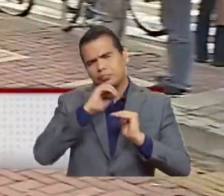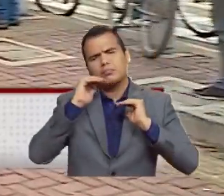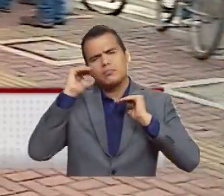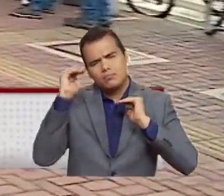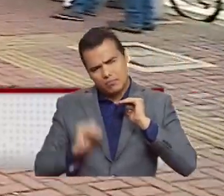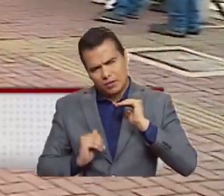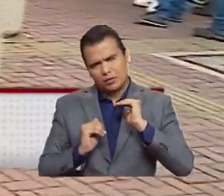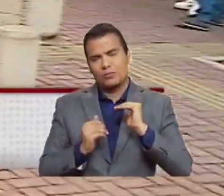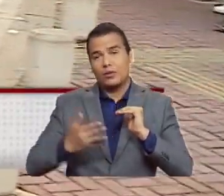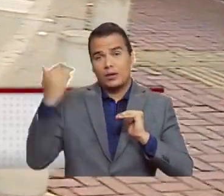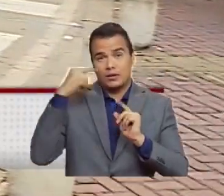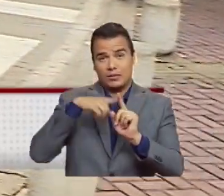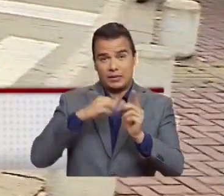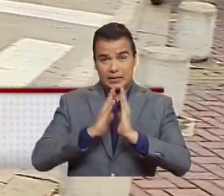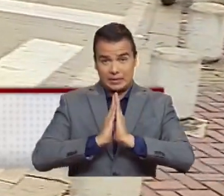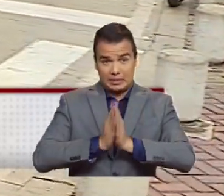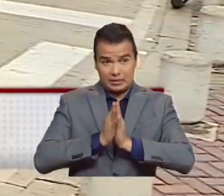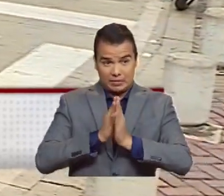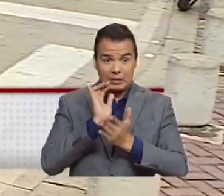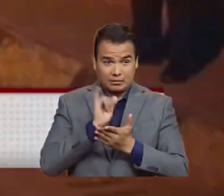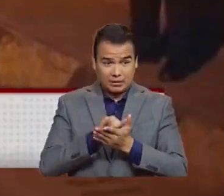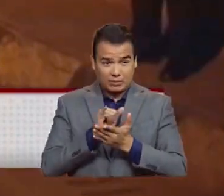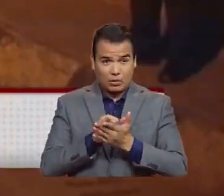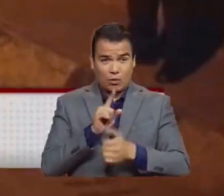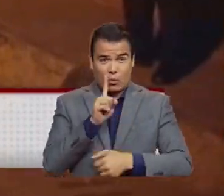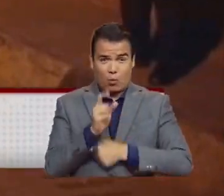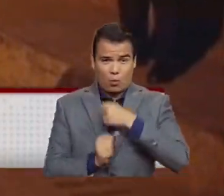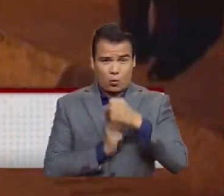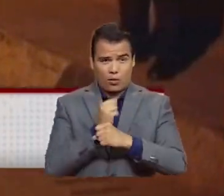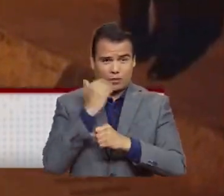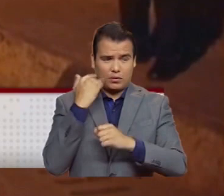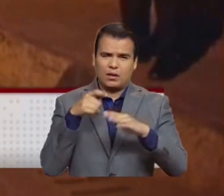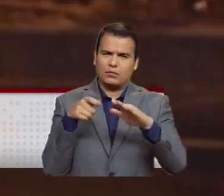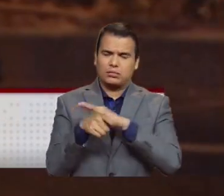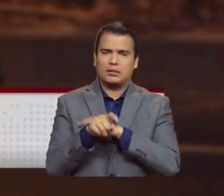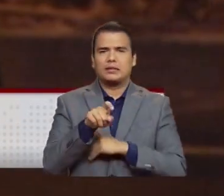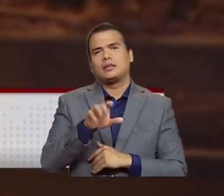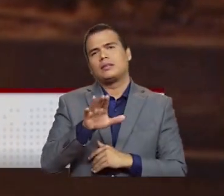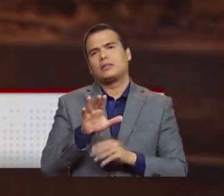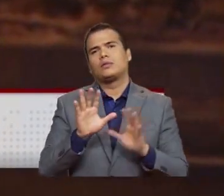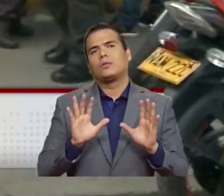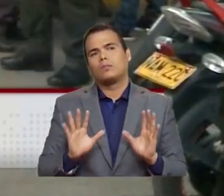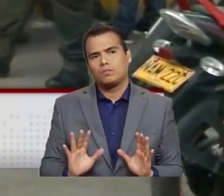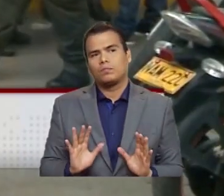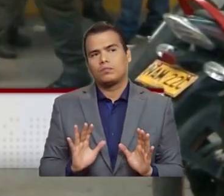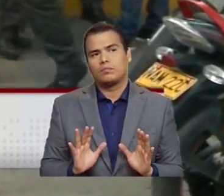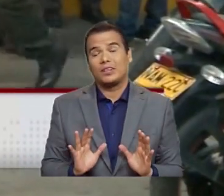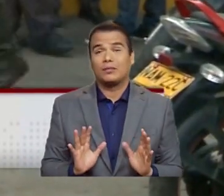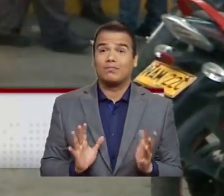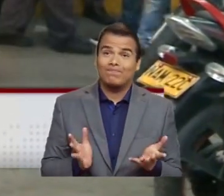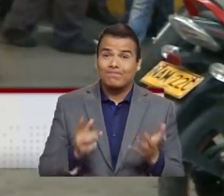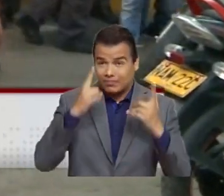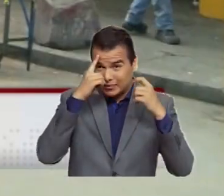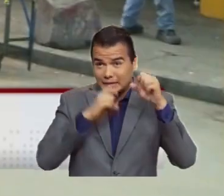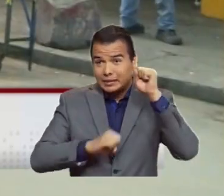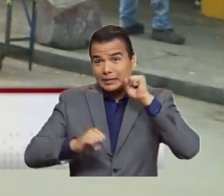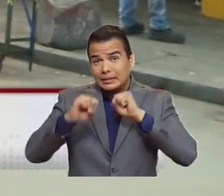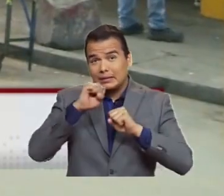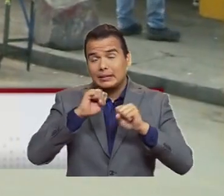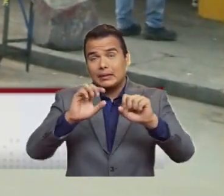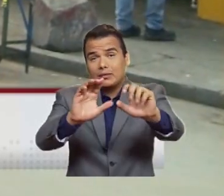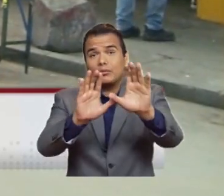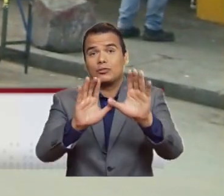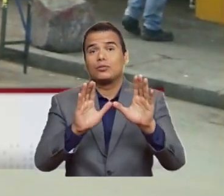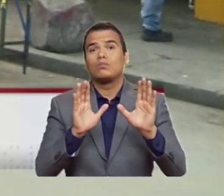registraron 65 homicidios durante todo el año el reporte no deja de preocupar pese a las cifras es